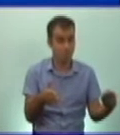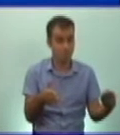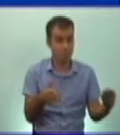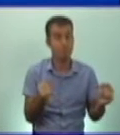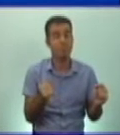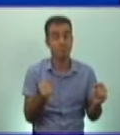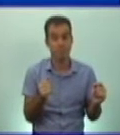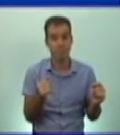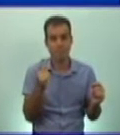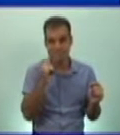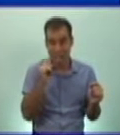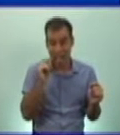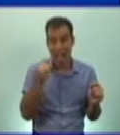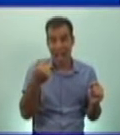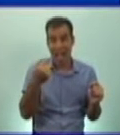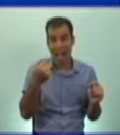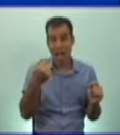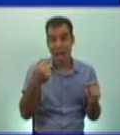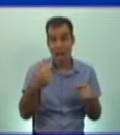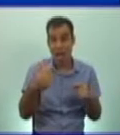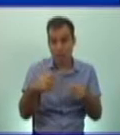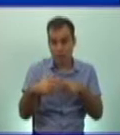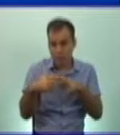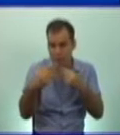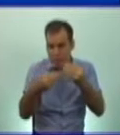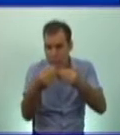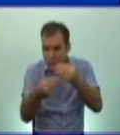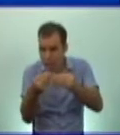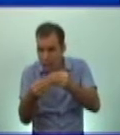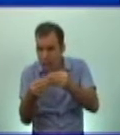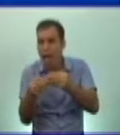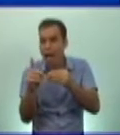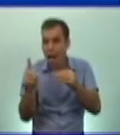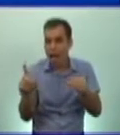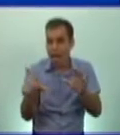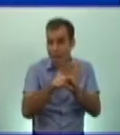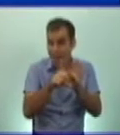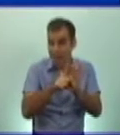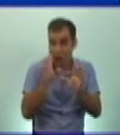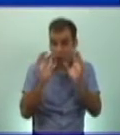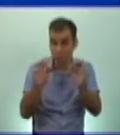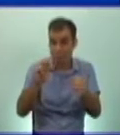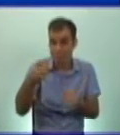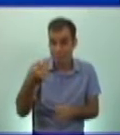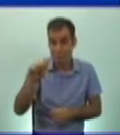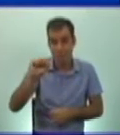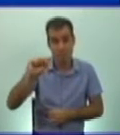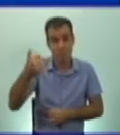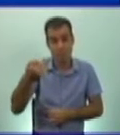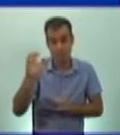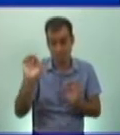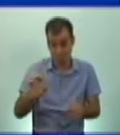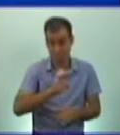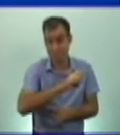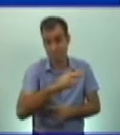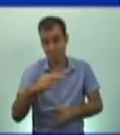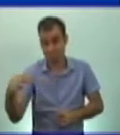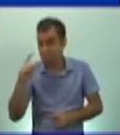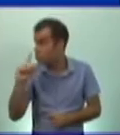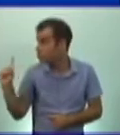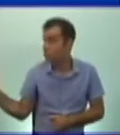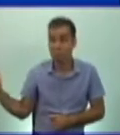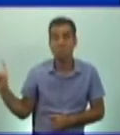ajuste que se cumple la ley de conservación de la masa en esa ecuación que estamos representando, que representa